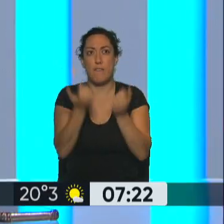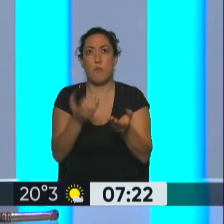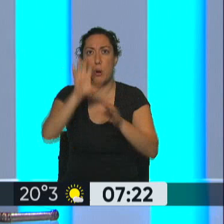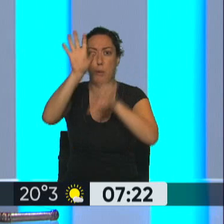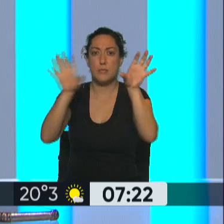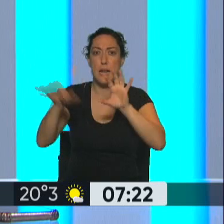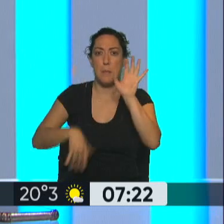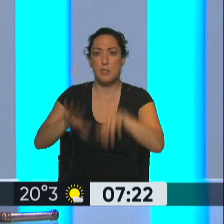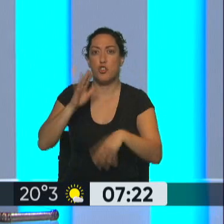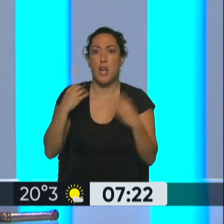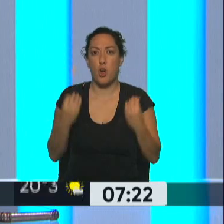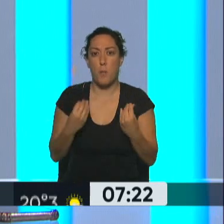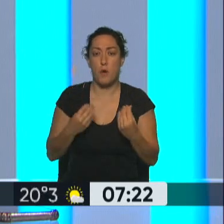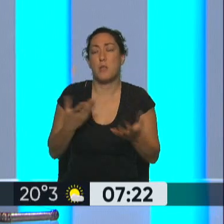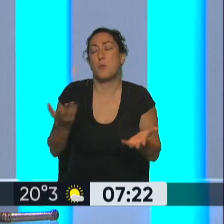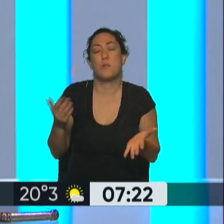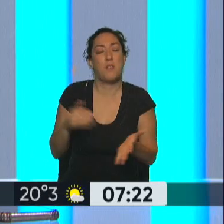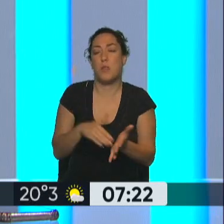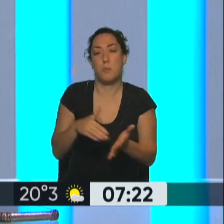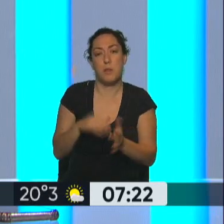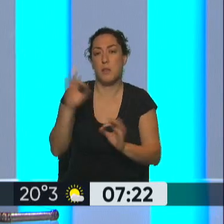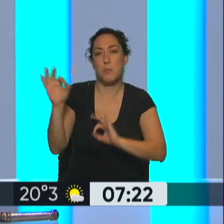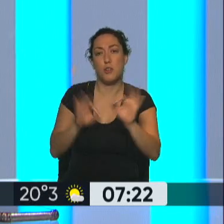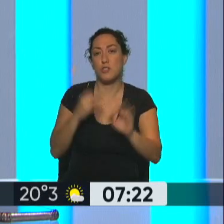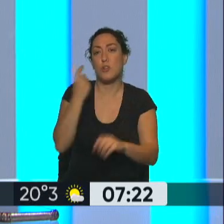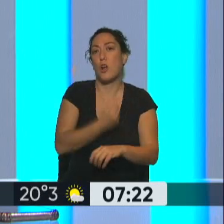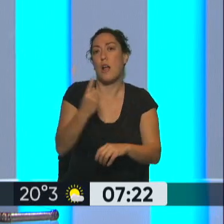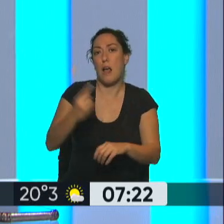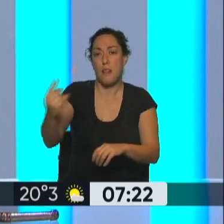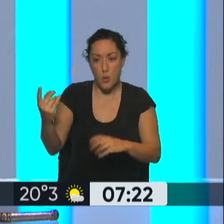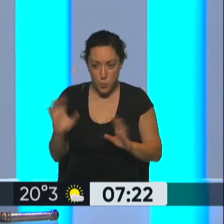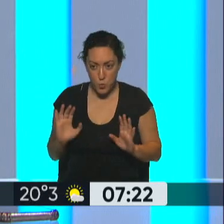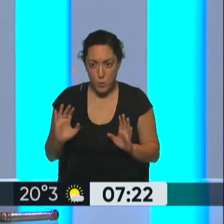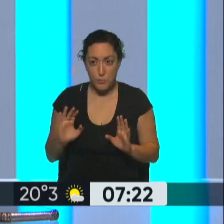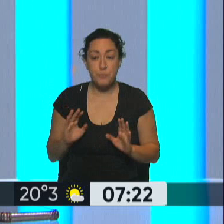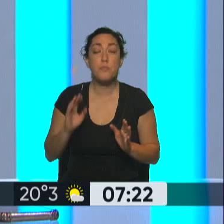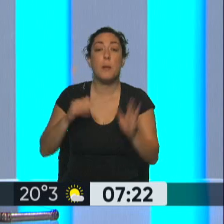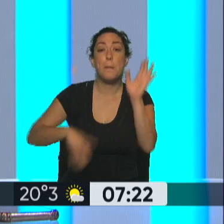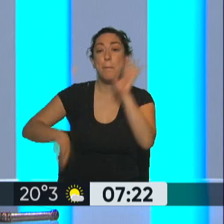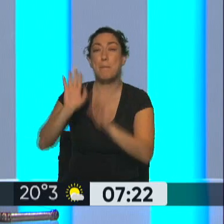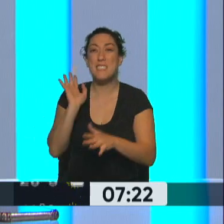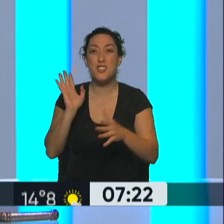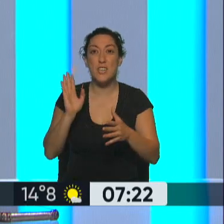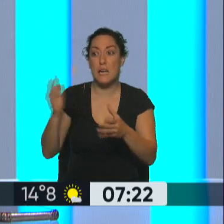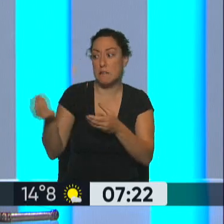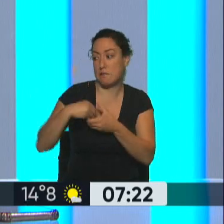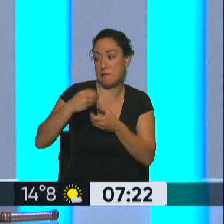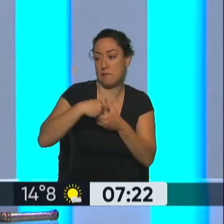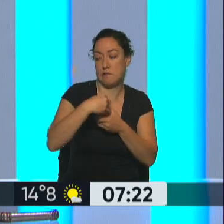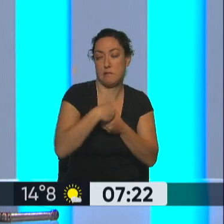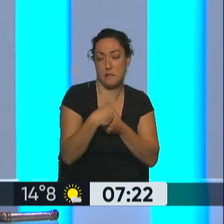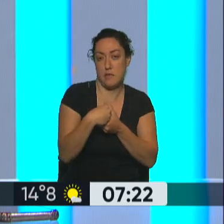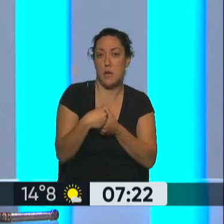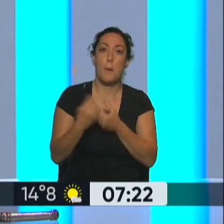la discusión va a ser proyecto por proyecto, sin lugar a dudas, porque van a necesitar en la construcción de mayorías sumar voluntades también,